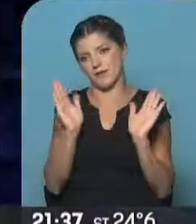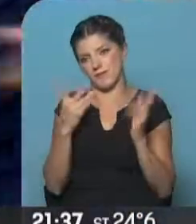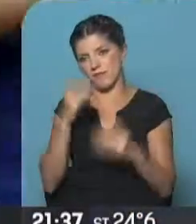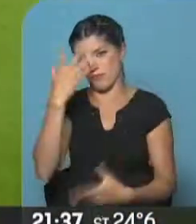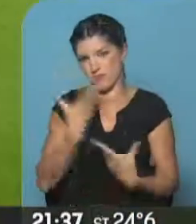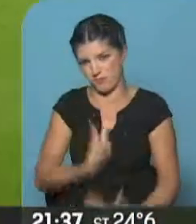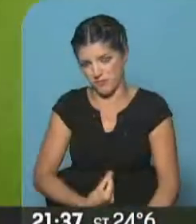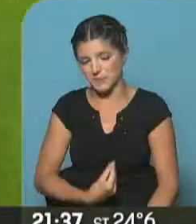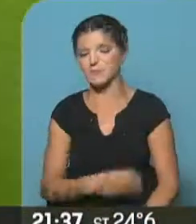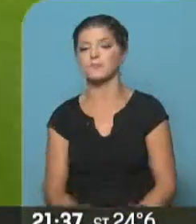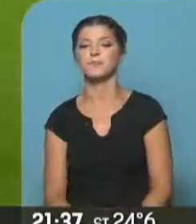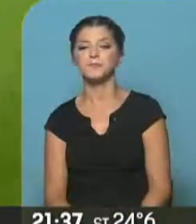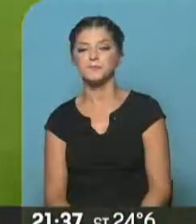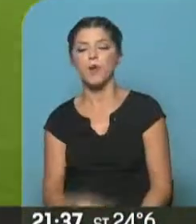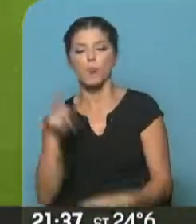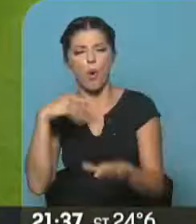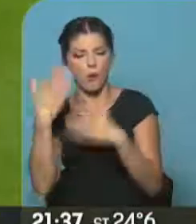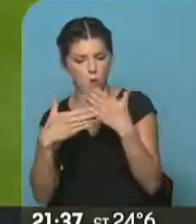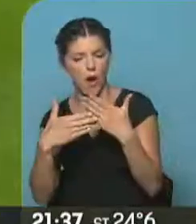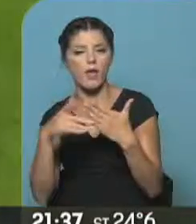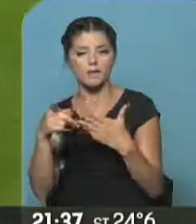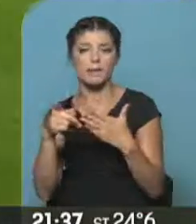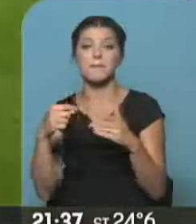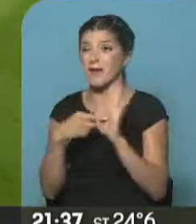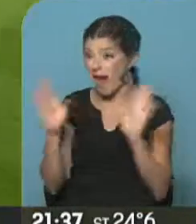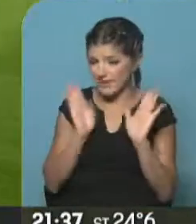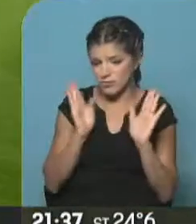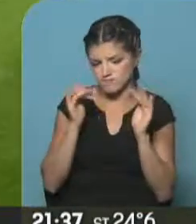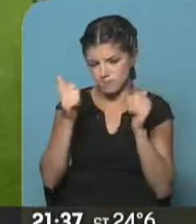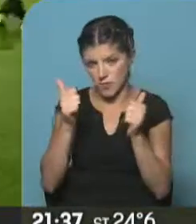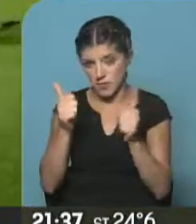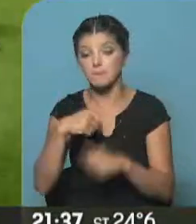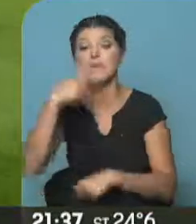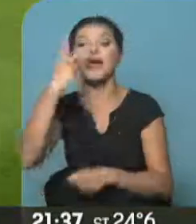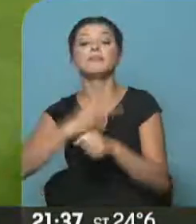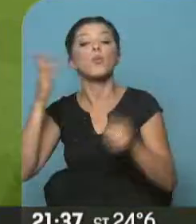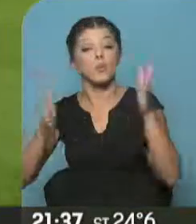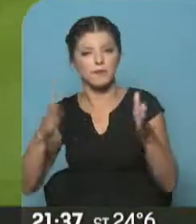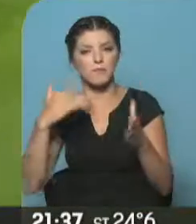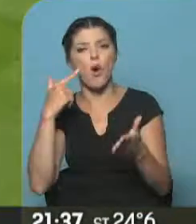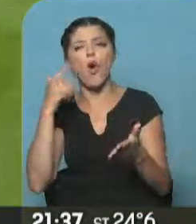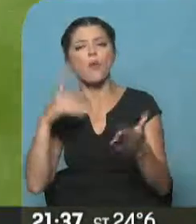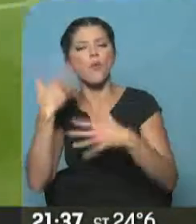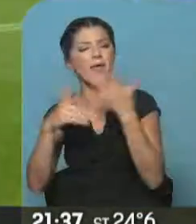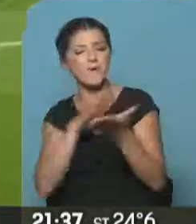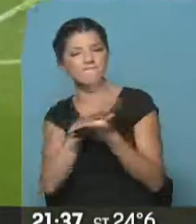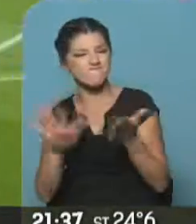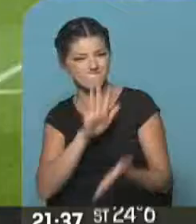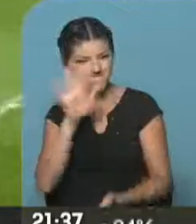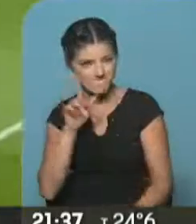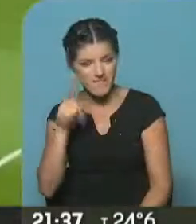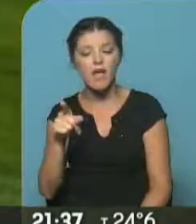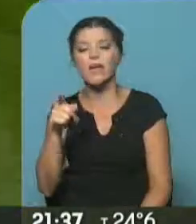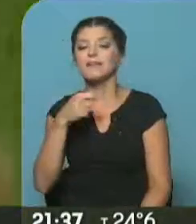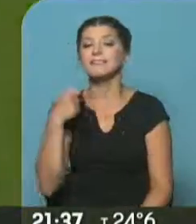Gran jugada de Gervasio Núñez, enorme respuesta del arquero. En el complemento, jugada polémica a propósito de Gervasio Núñez.